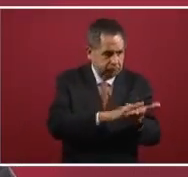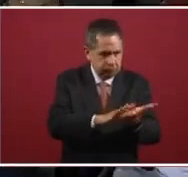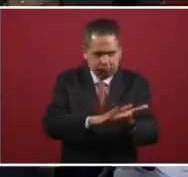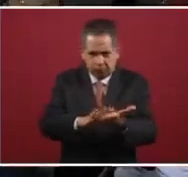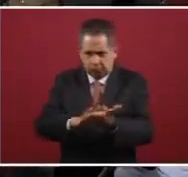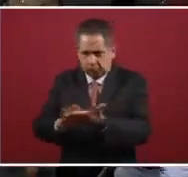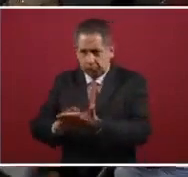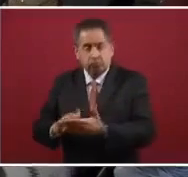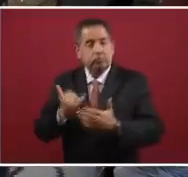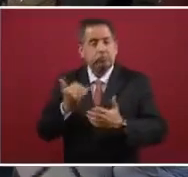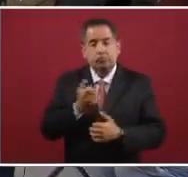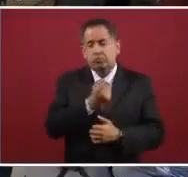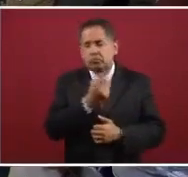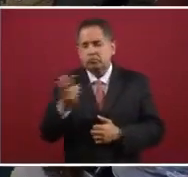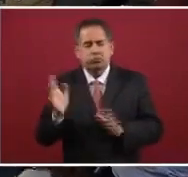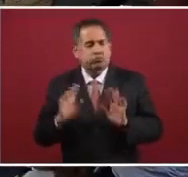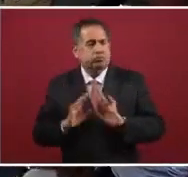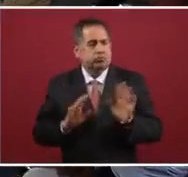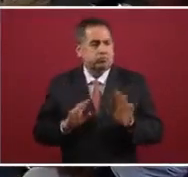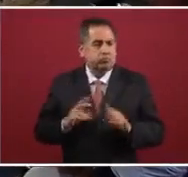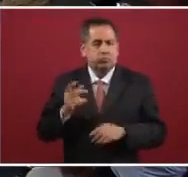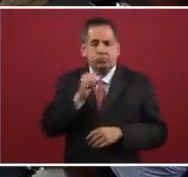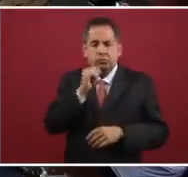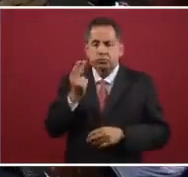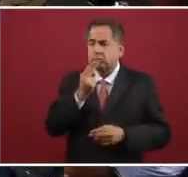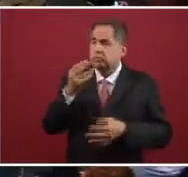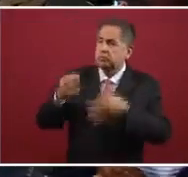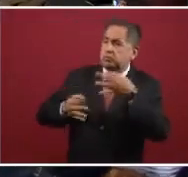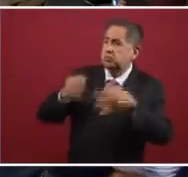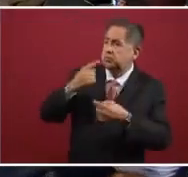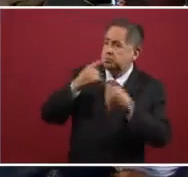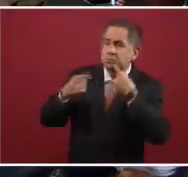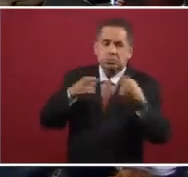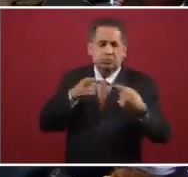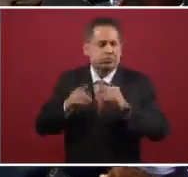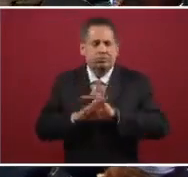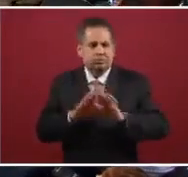sin acudir a instancias judiciales.